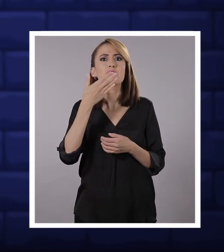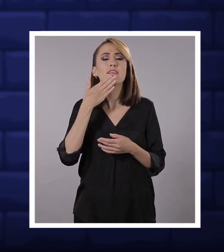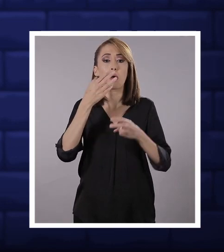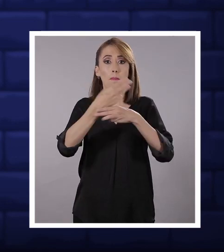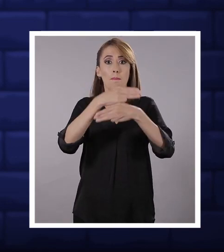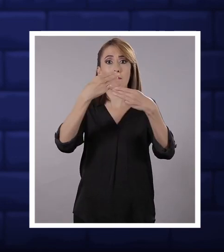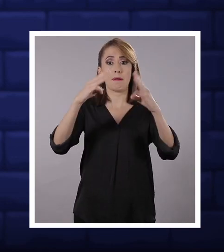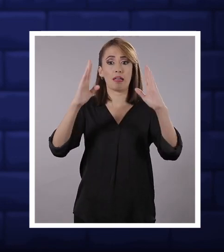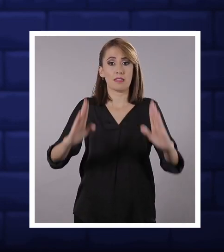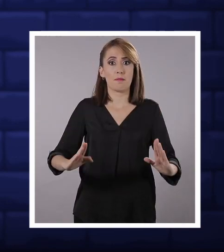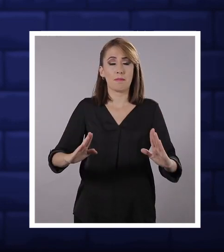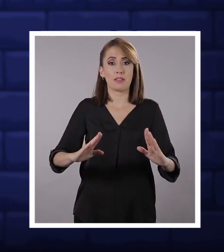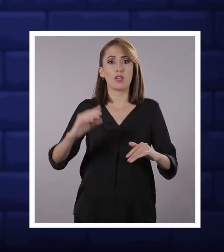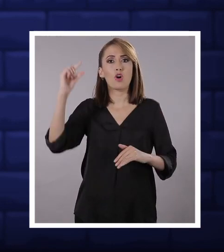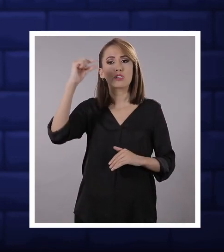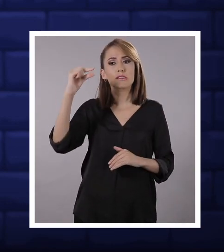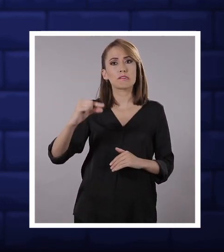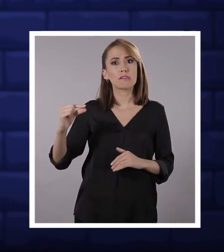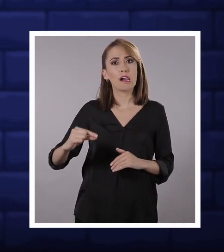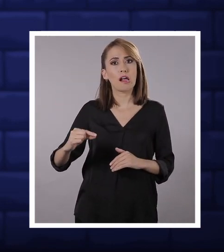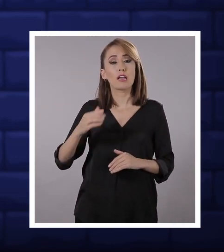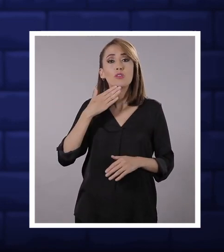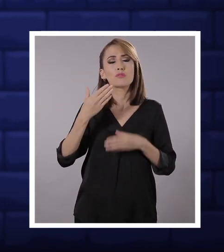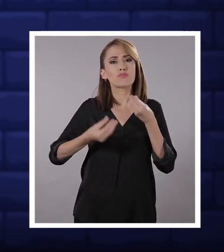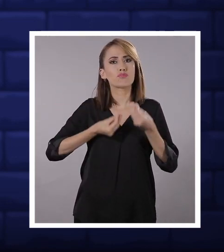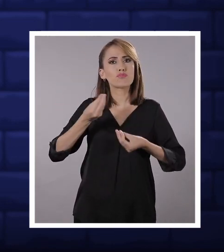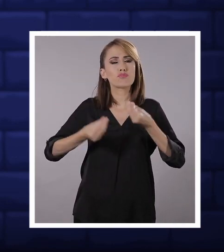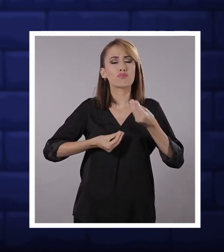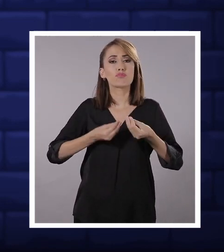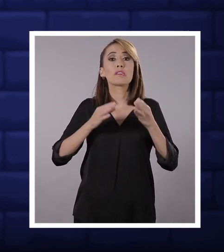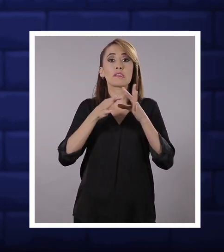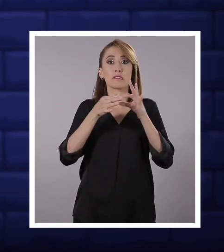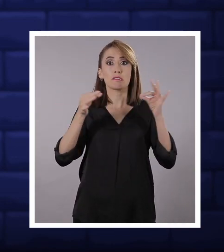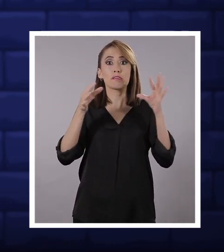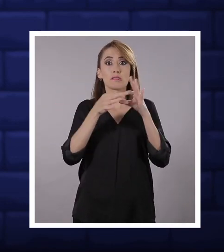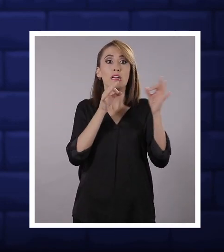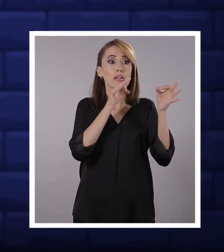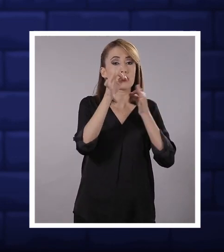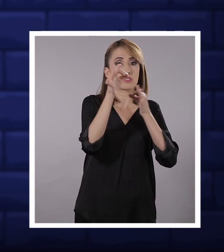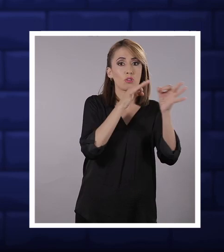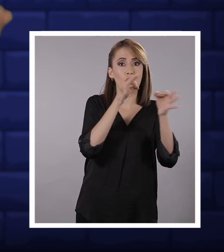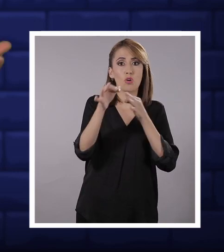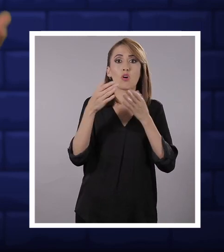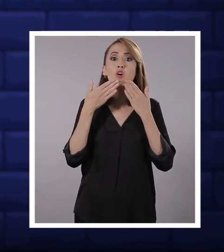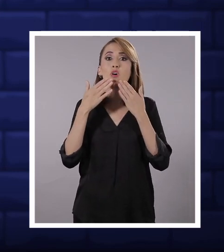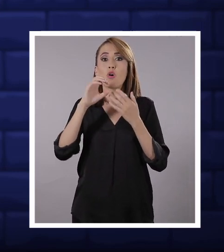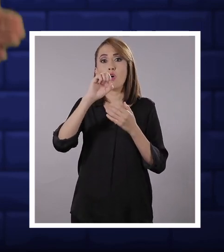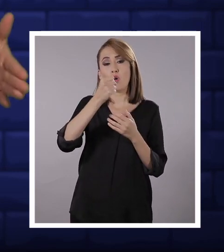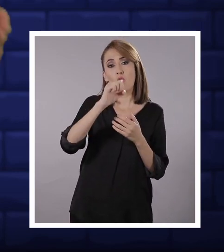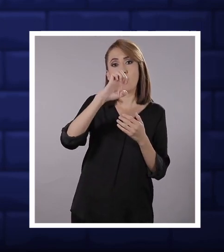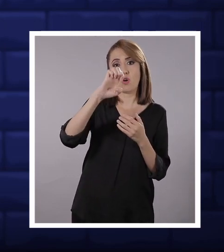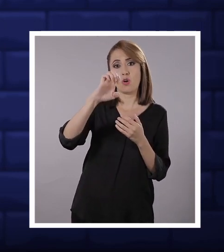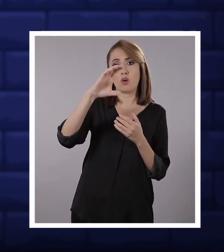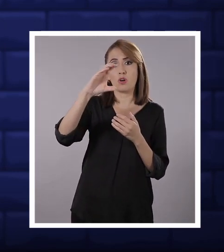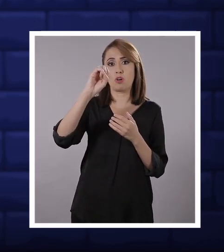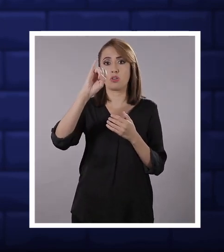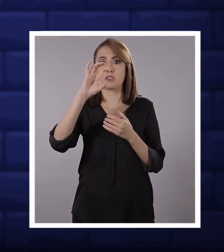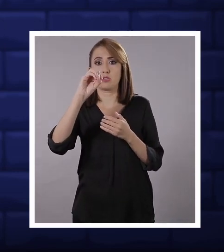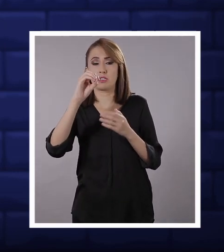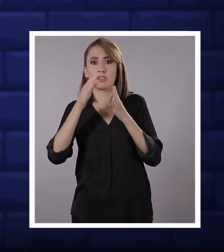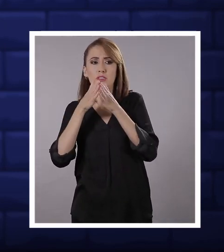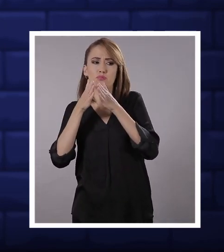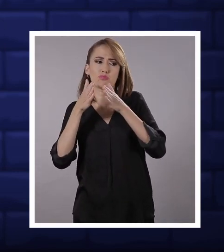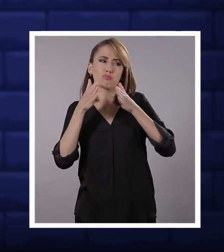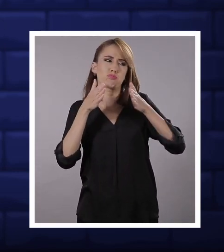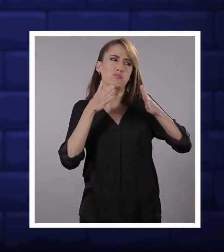XIII. Se dice que él fue el primero en describir esta sucesión, que es una sucesión infinita